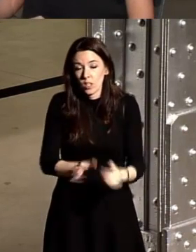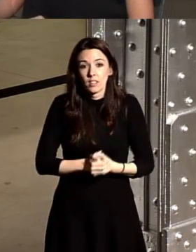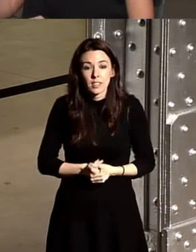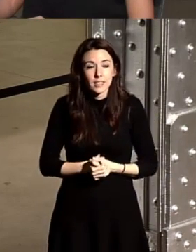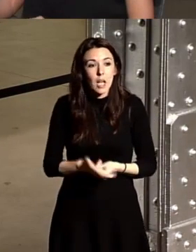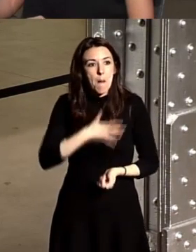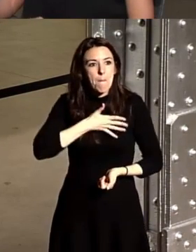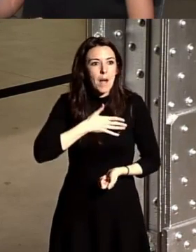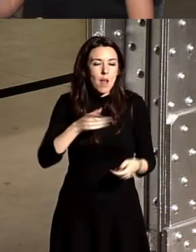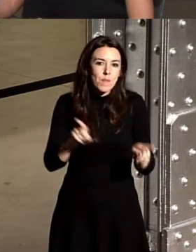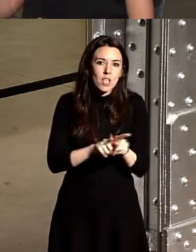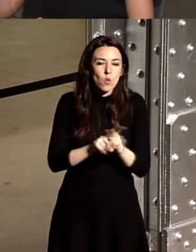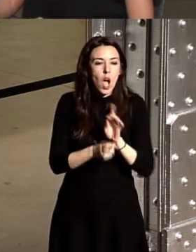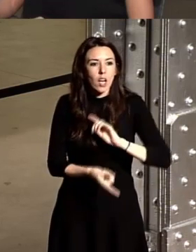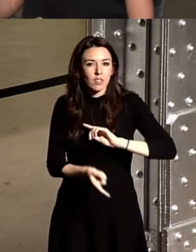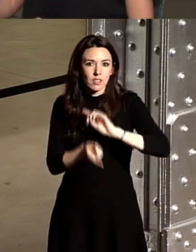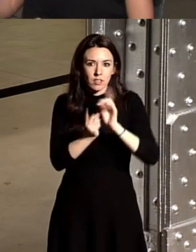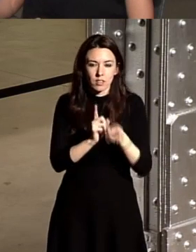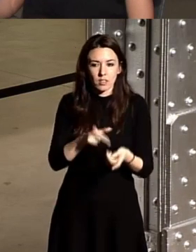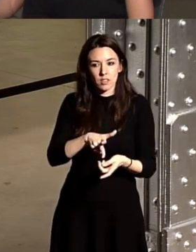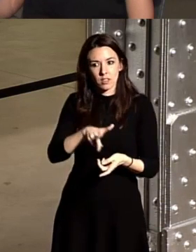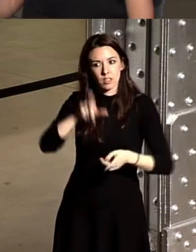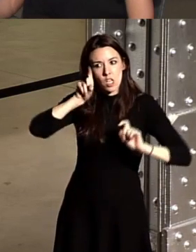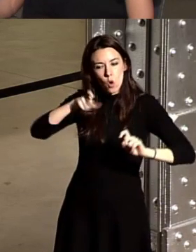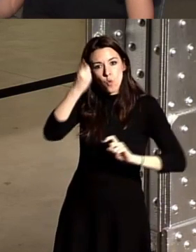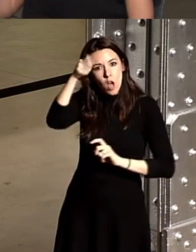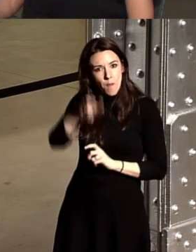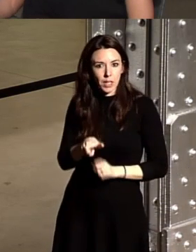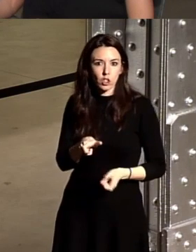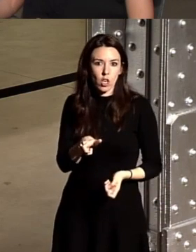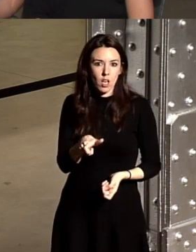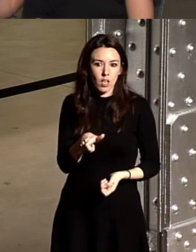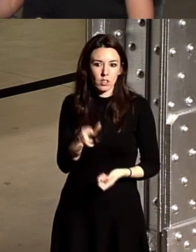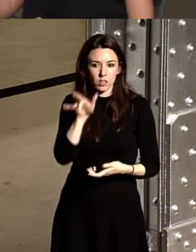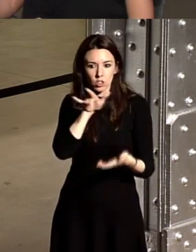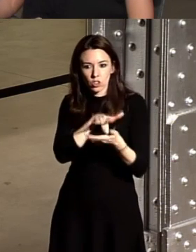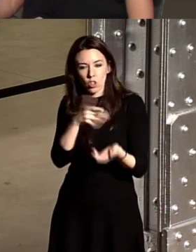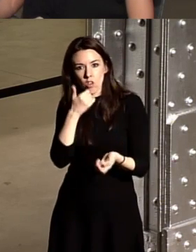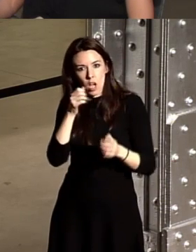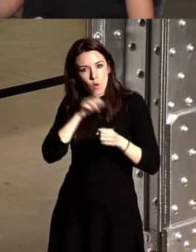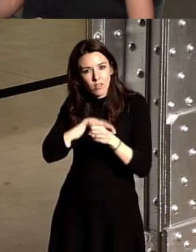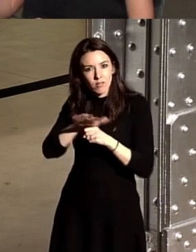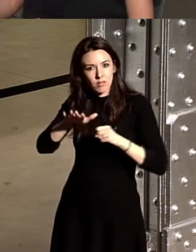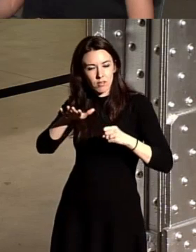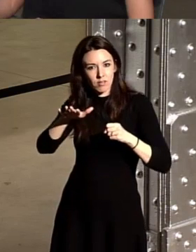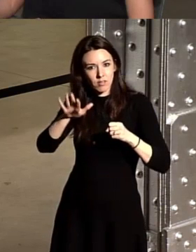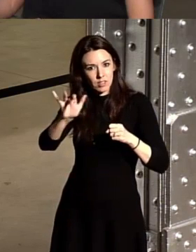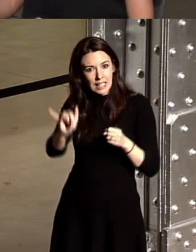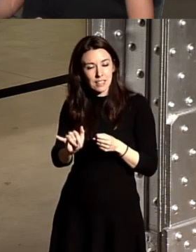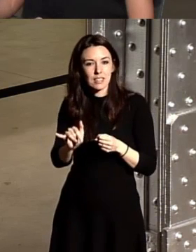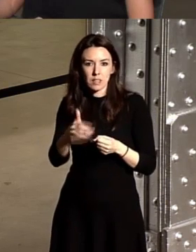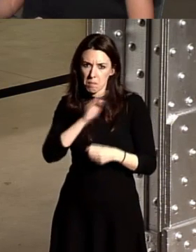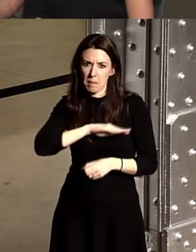para mí, cambiar la mente, educar a alguien, como que tocar a alguien, sí es bastante.